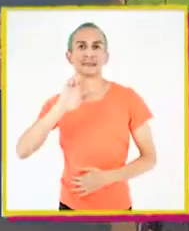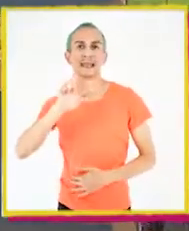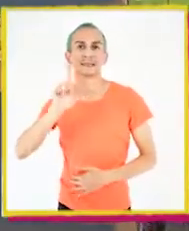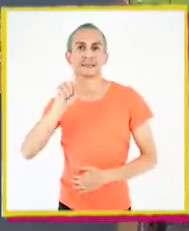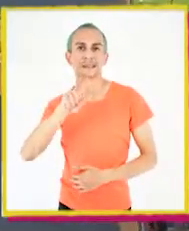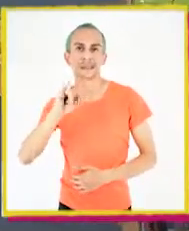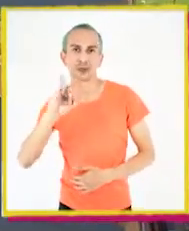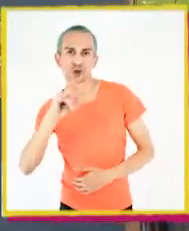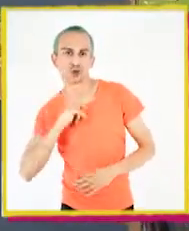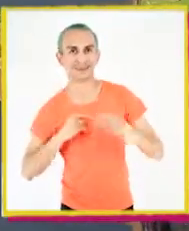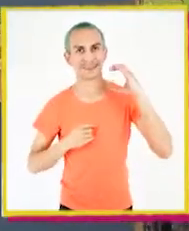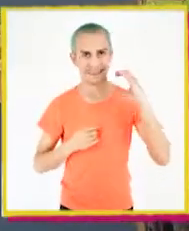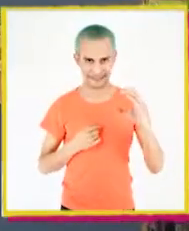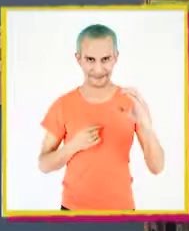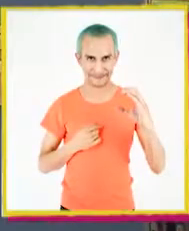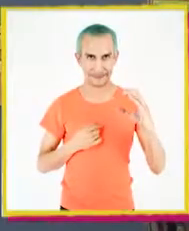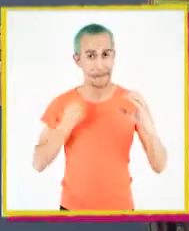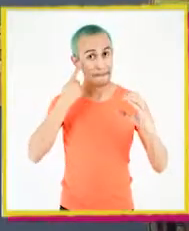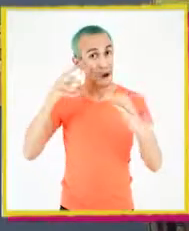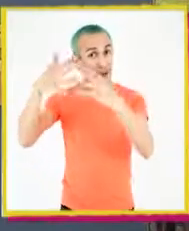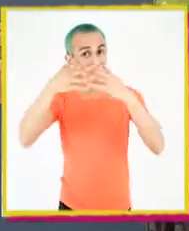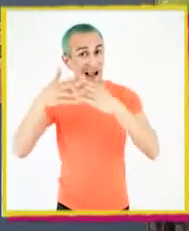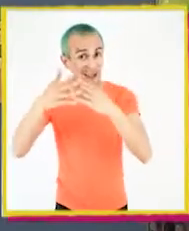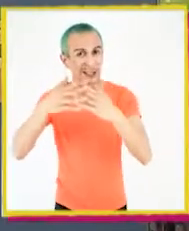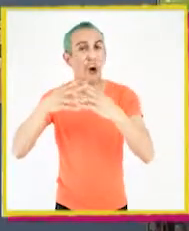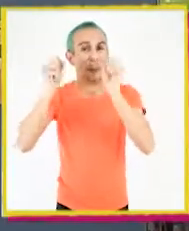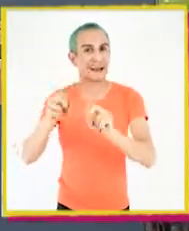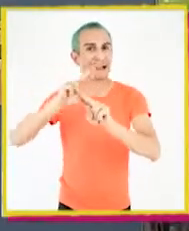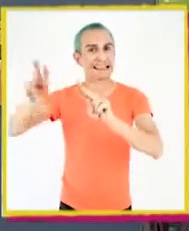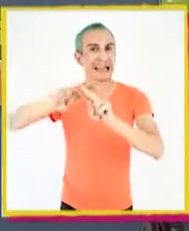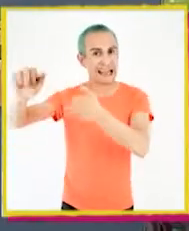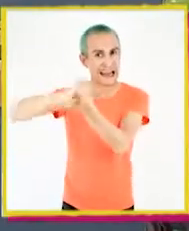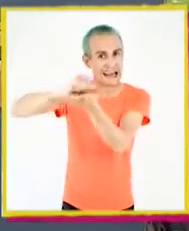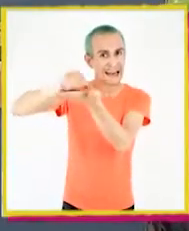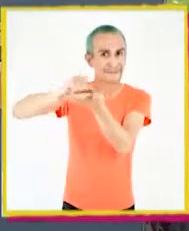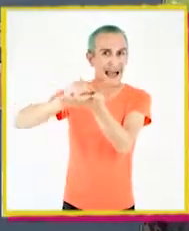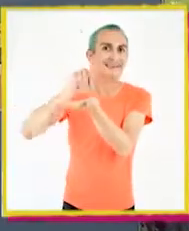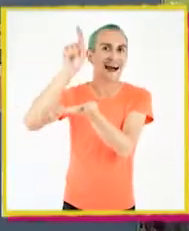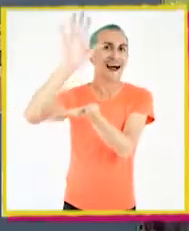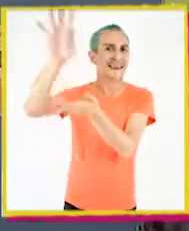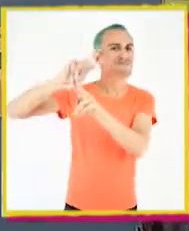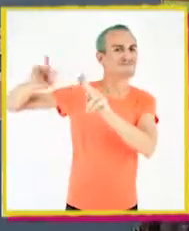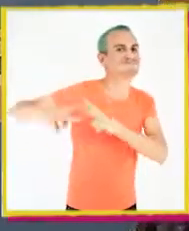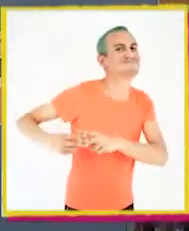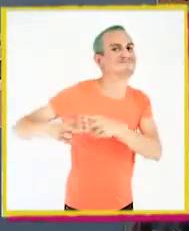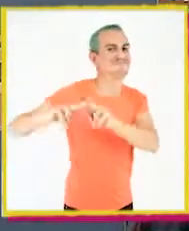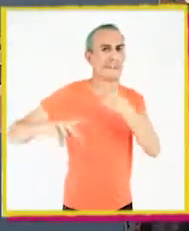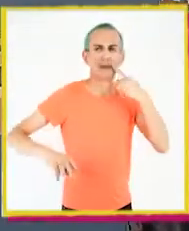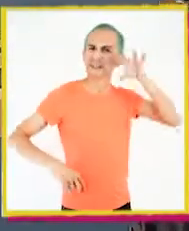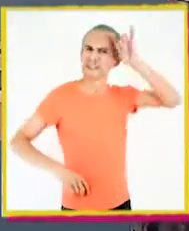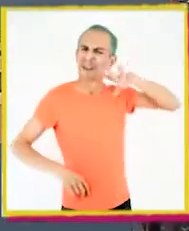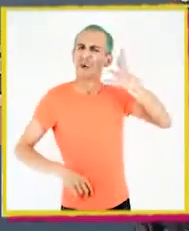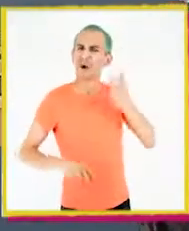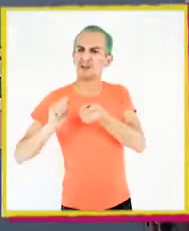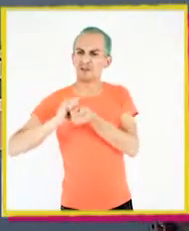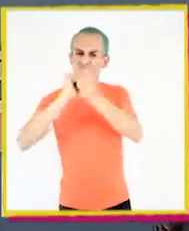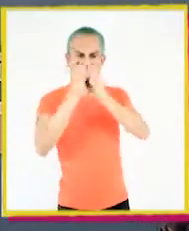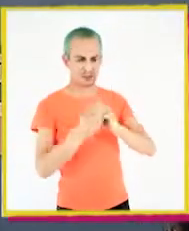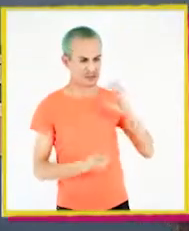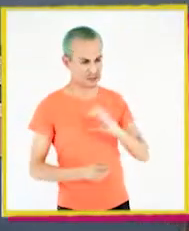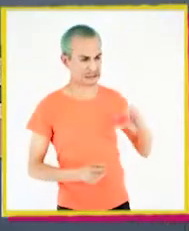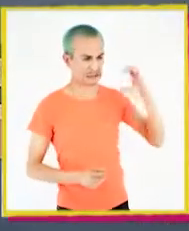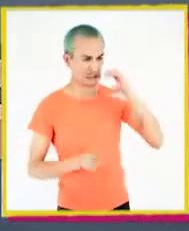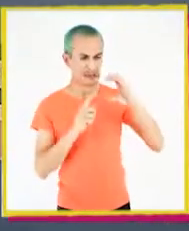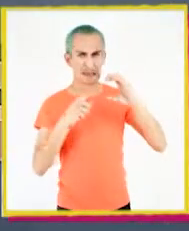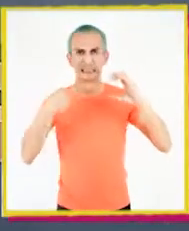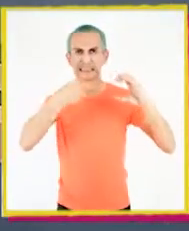grados Celsius. Probablemente en Estados Unidos se haya fabricado la plancha. Pero para saber cuántos grados